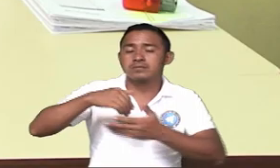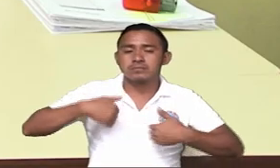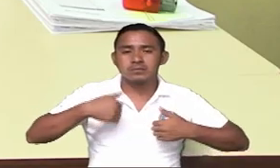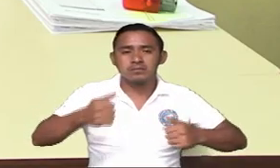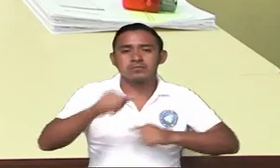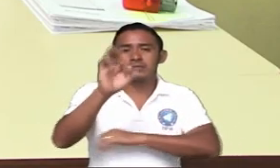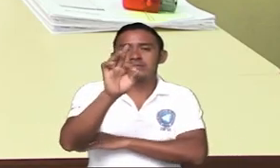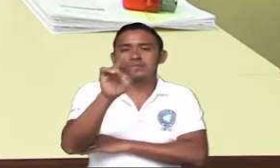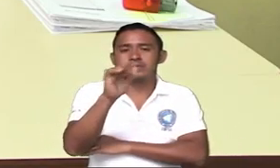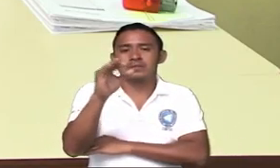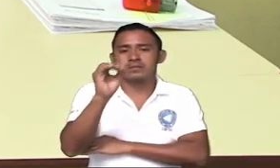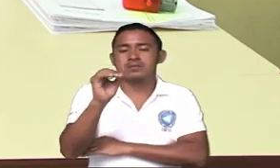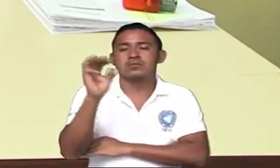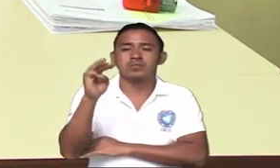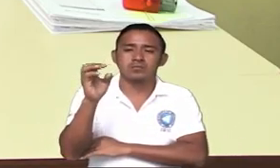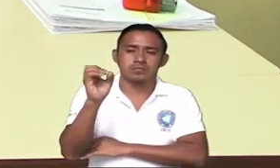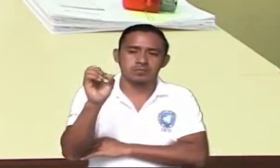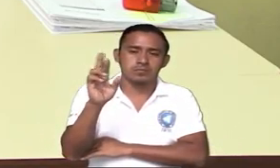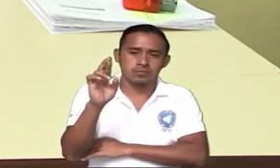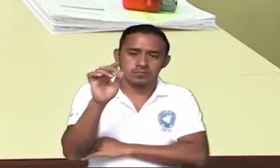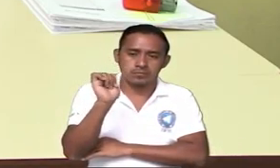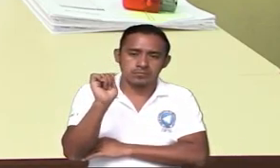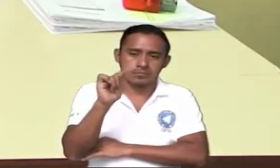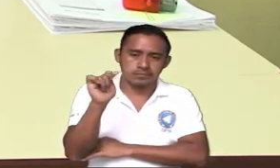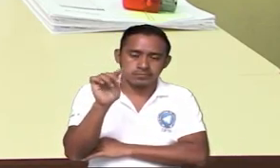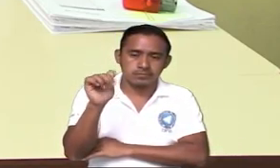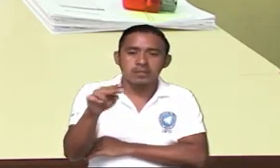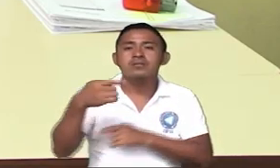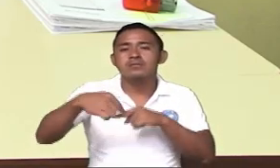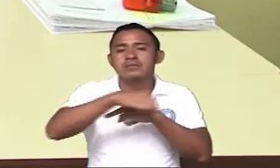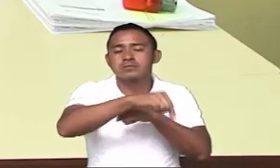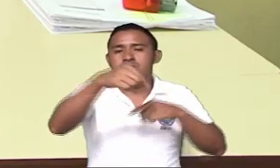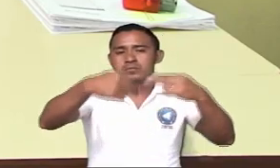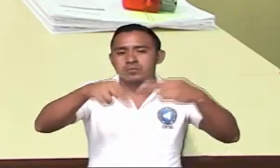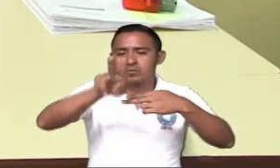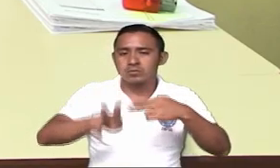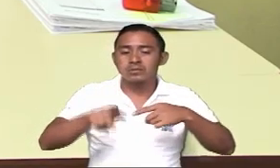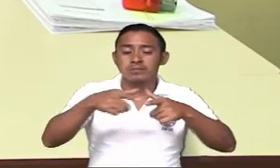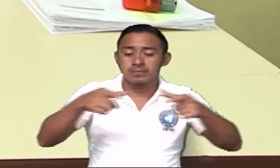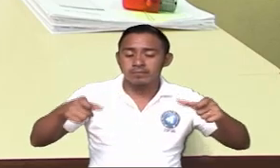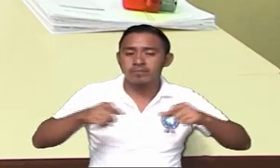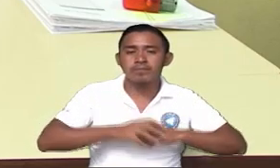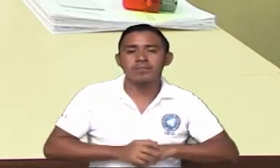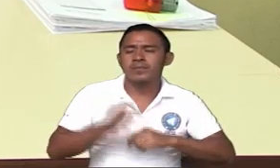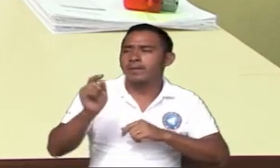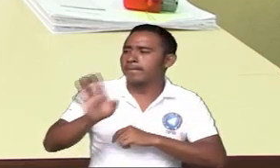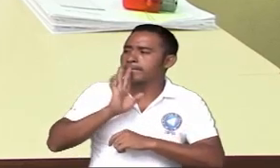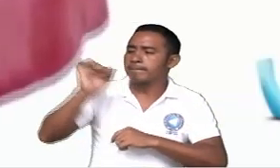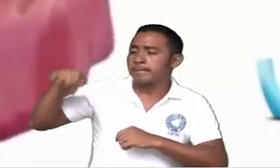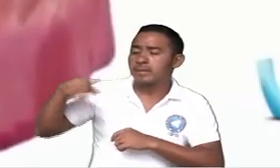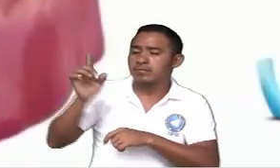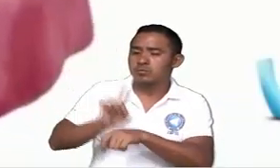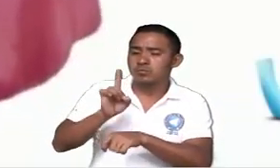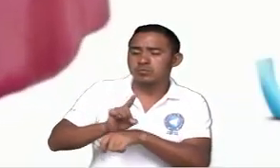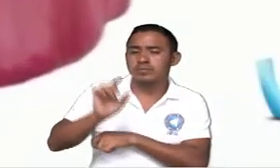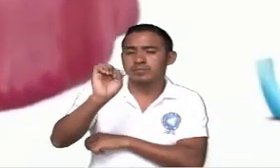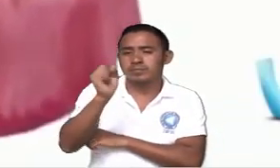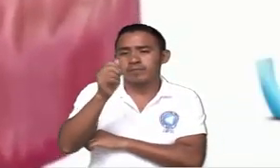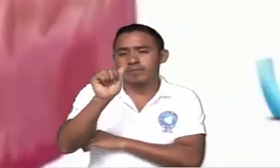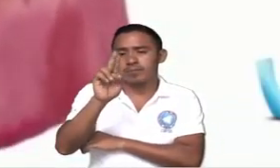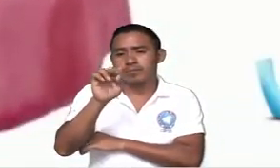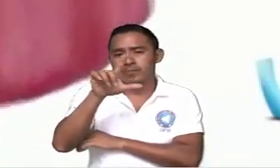Salud Francisco Morazán, ubicado en el distrito número 2 de Managua. Estamos conversando con el doctor Saúl Cruz sobre